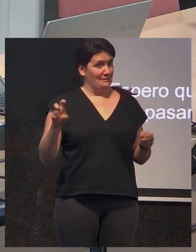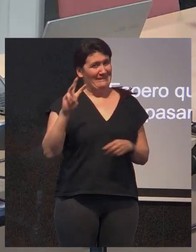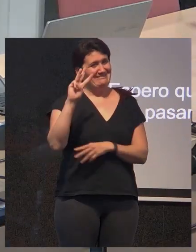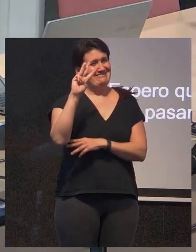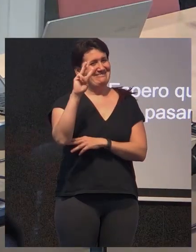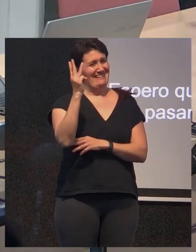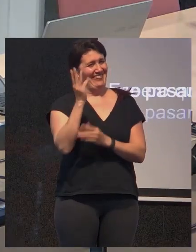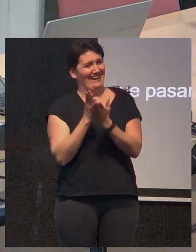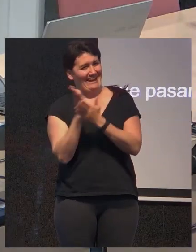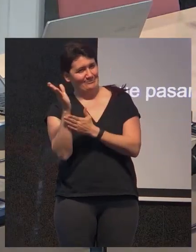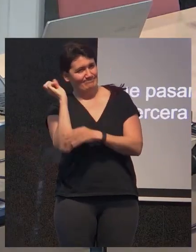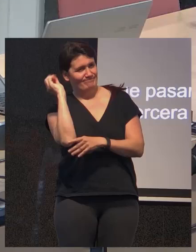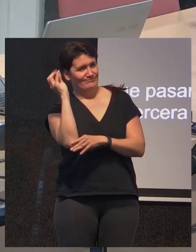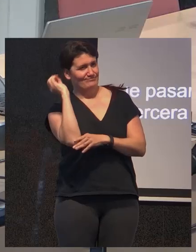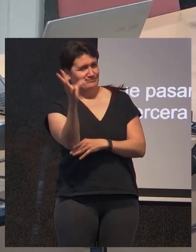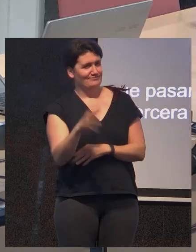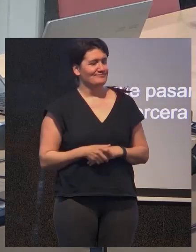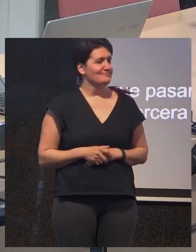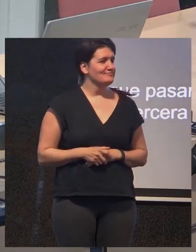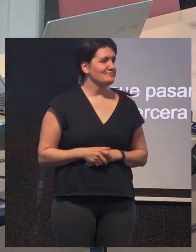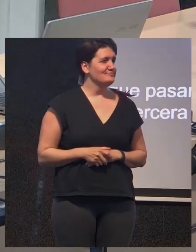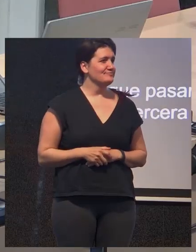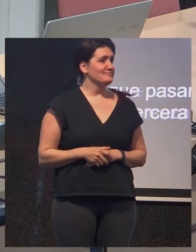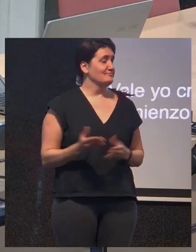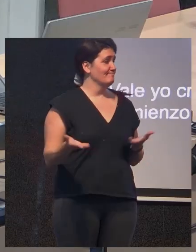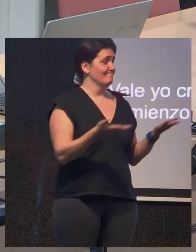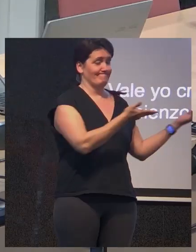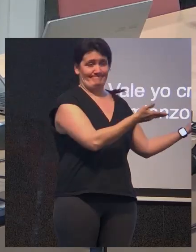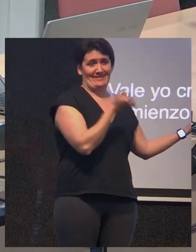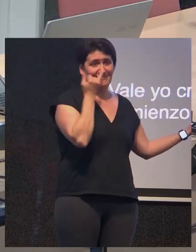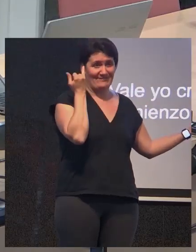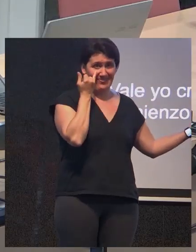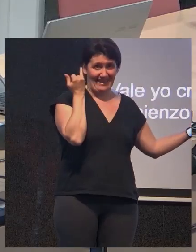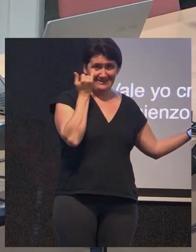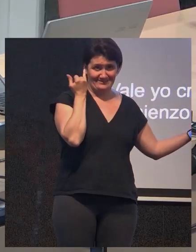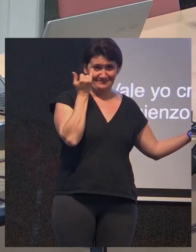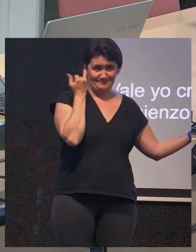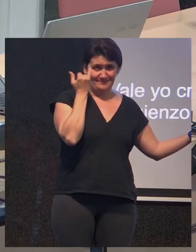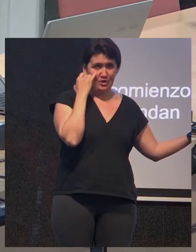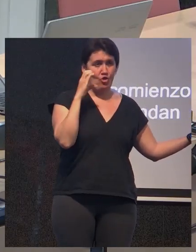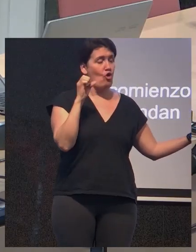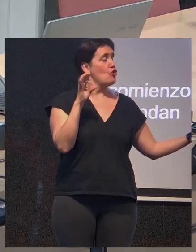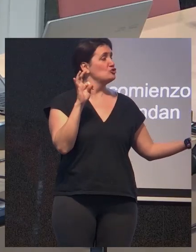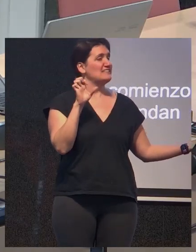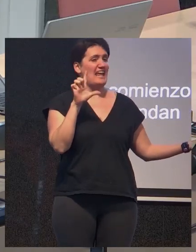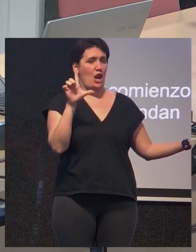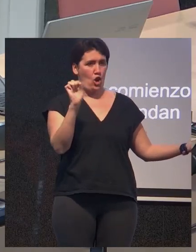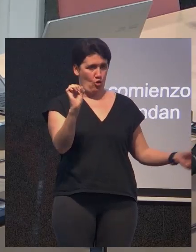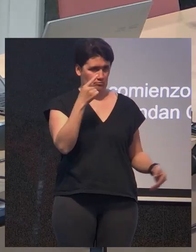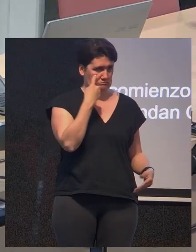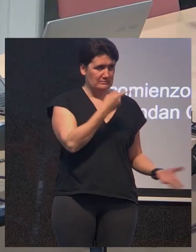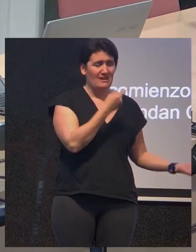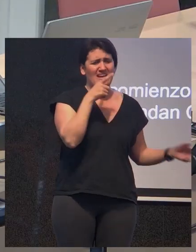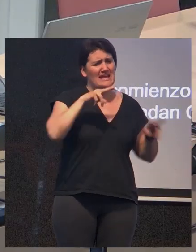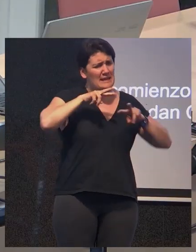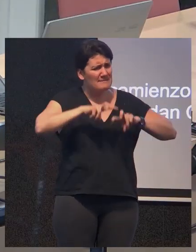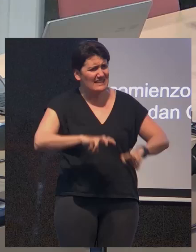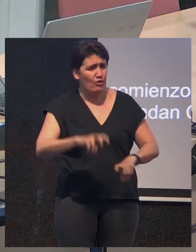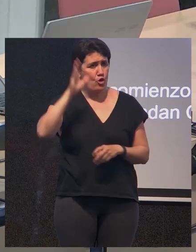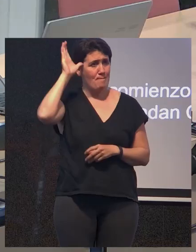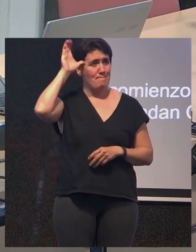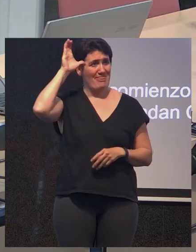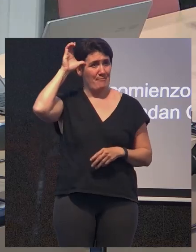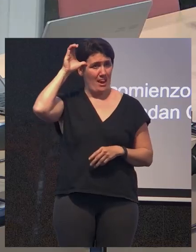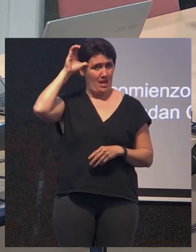ponencias, que viene a cargo de Brendan Costello, que es investigador en el BCBL, que es el